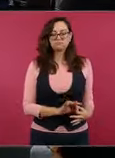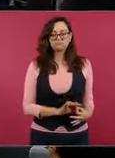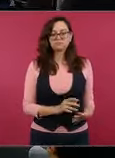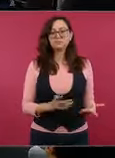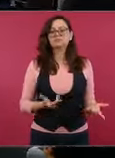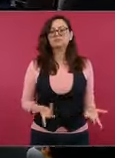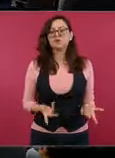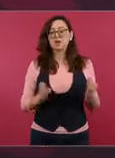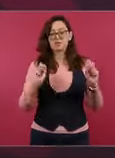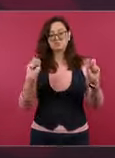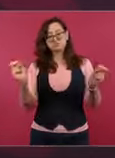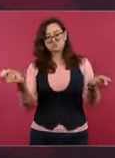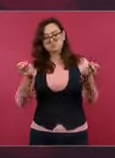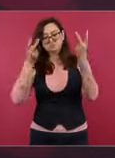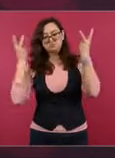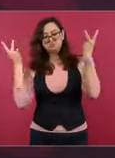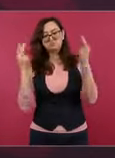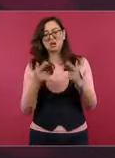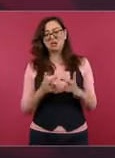rompamos